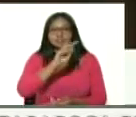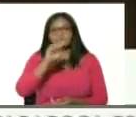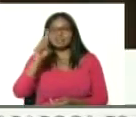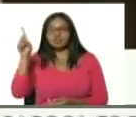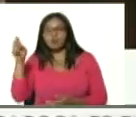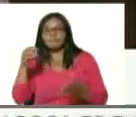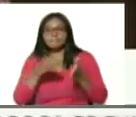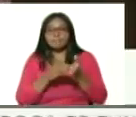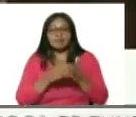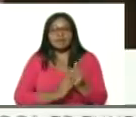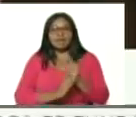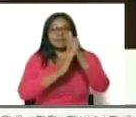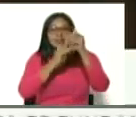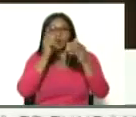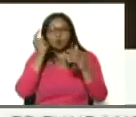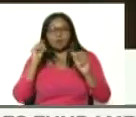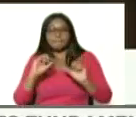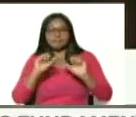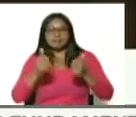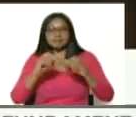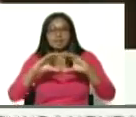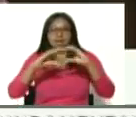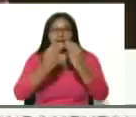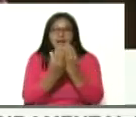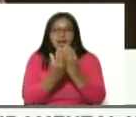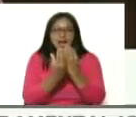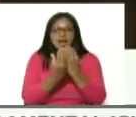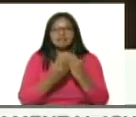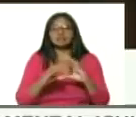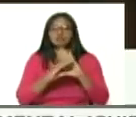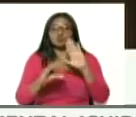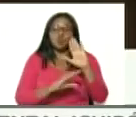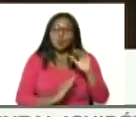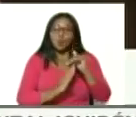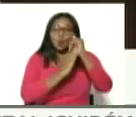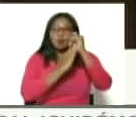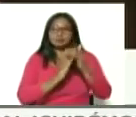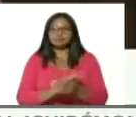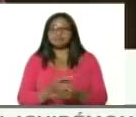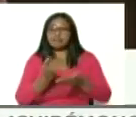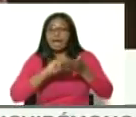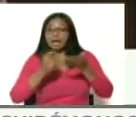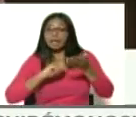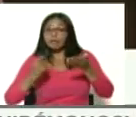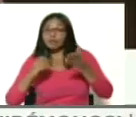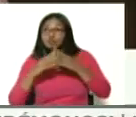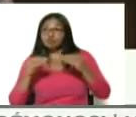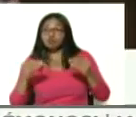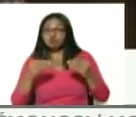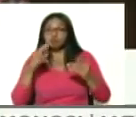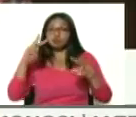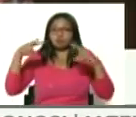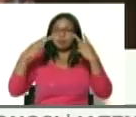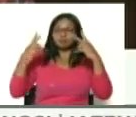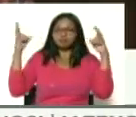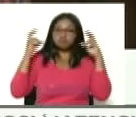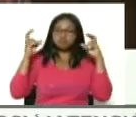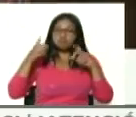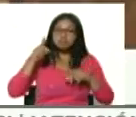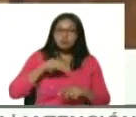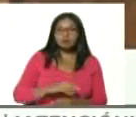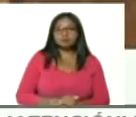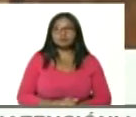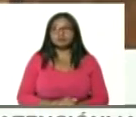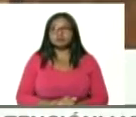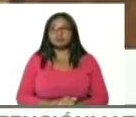121.000 líderes y lideresas empiezan clases en el curso de liderazgo. Tomen nota, pues, todos los que nos ven, nos escuchan a través